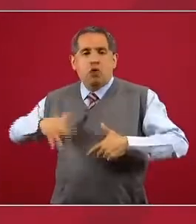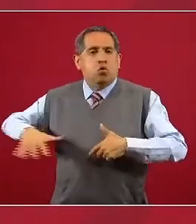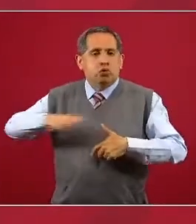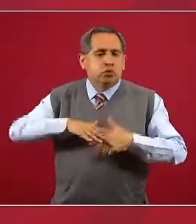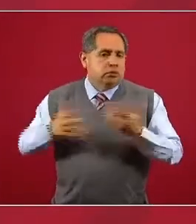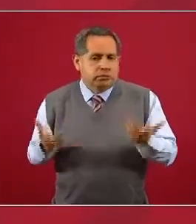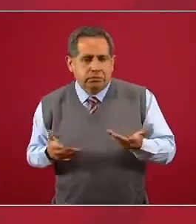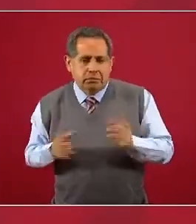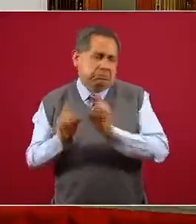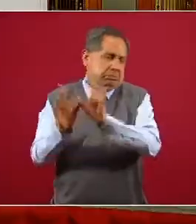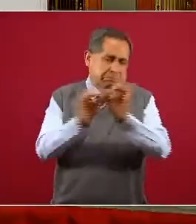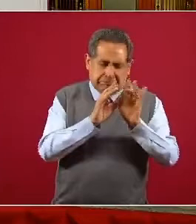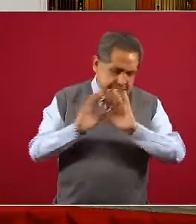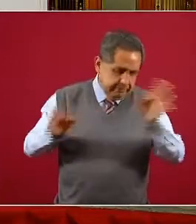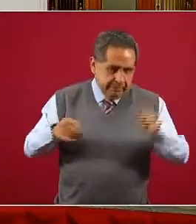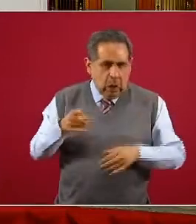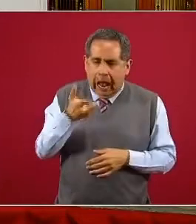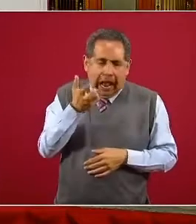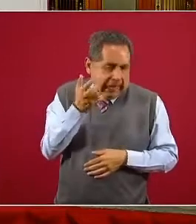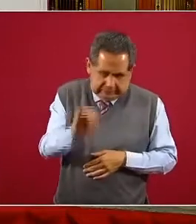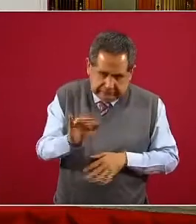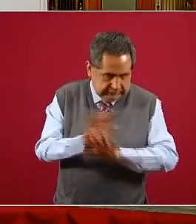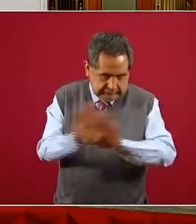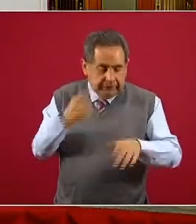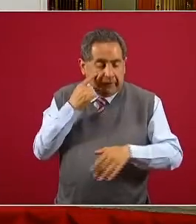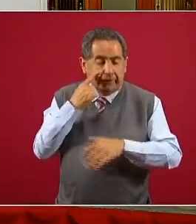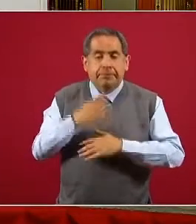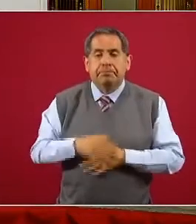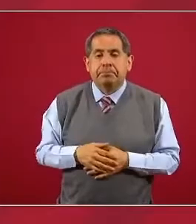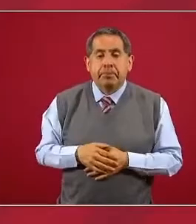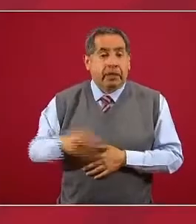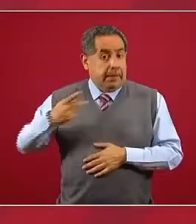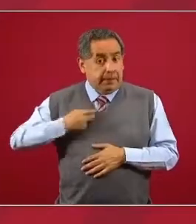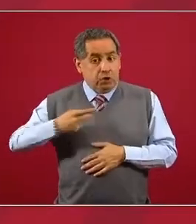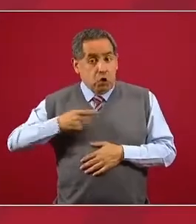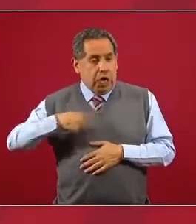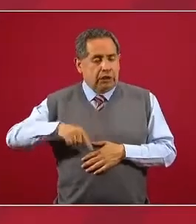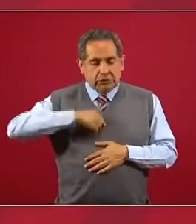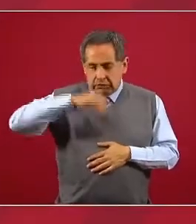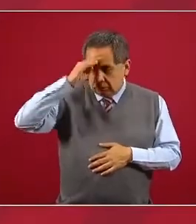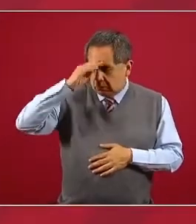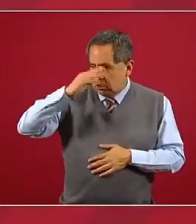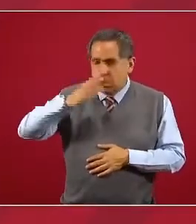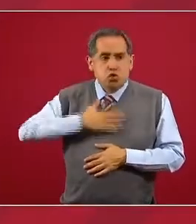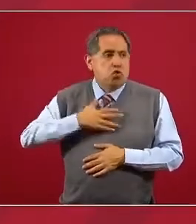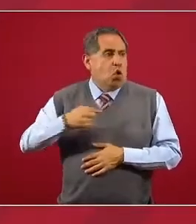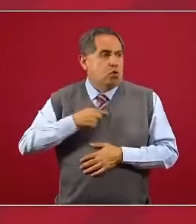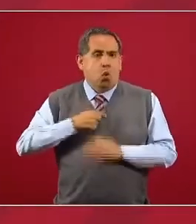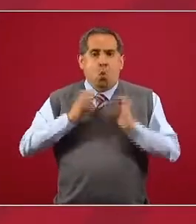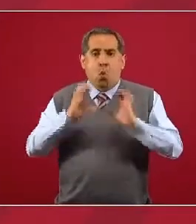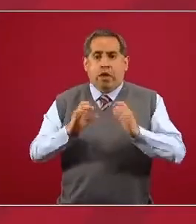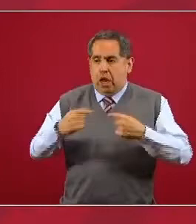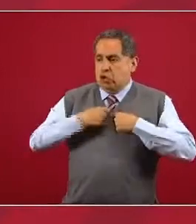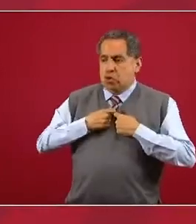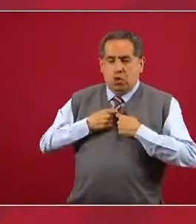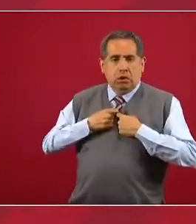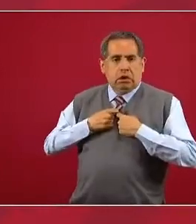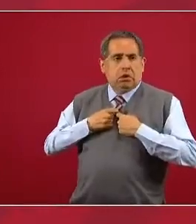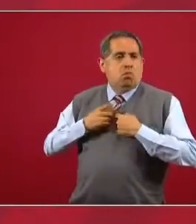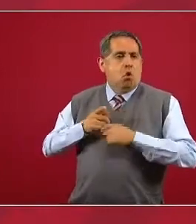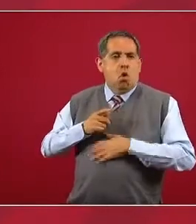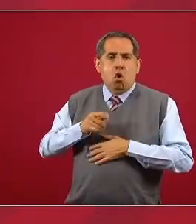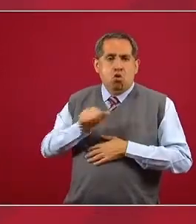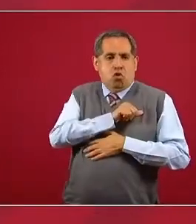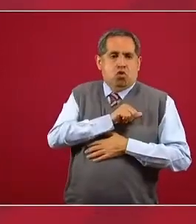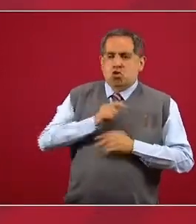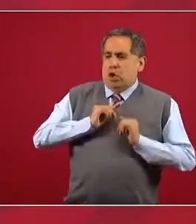de circunstancias, hay una tendencia al individualismo. Es una de las